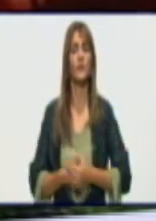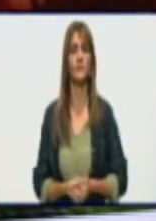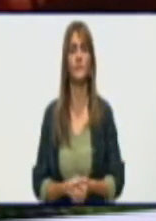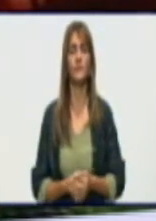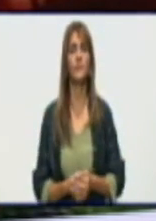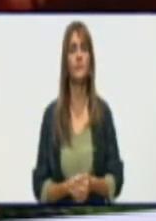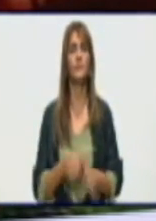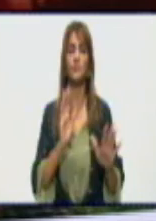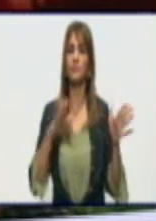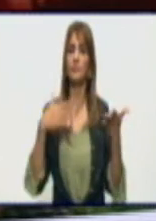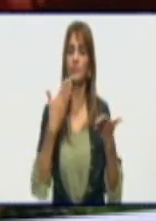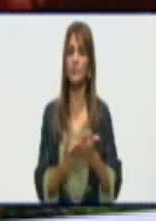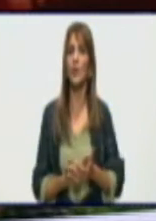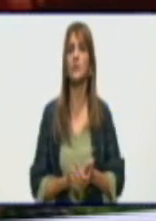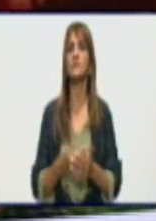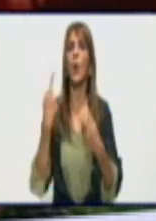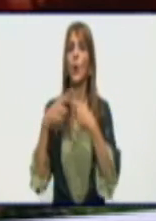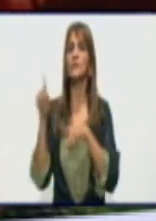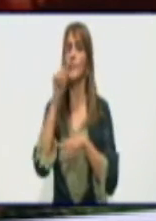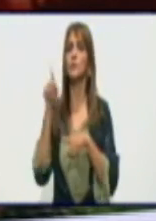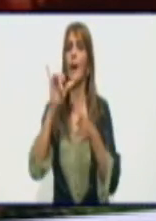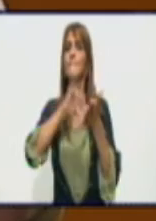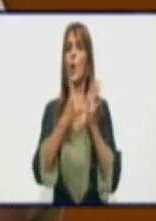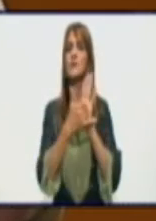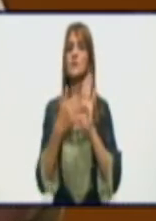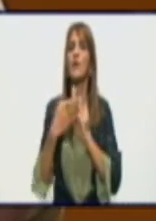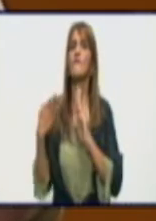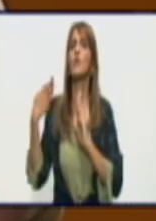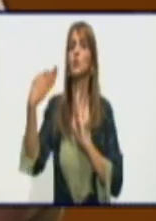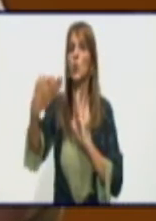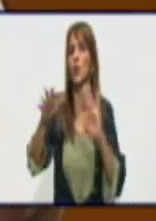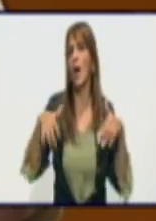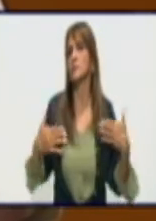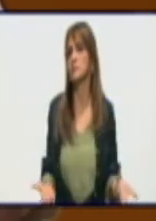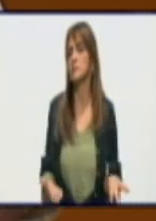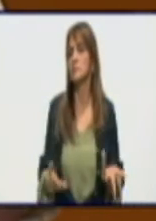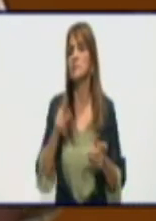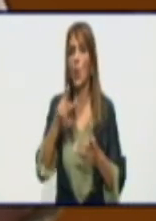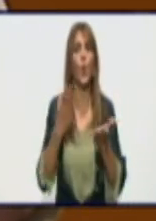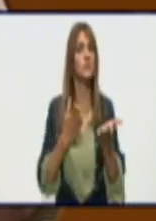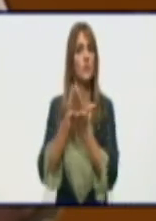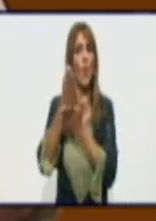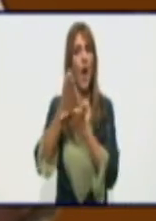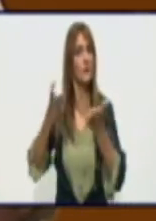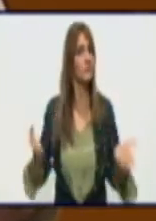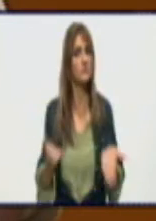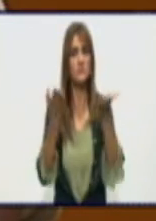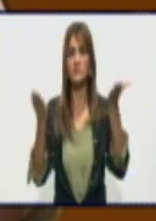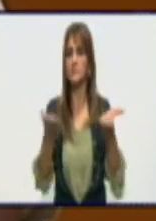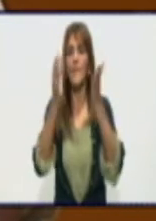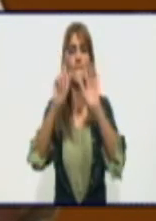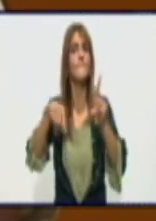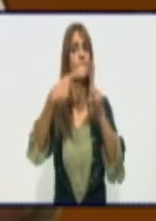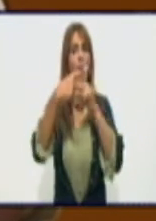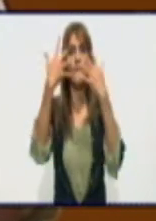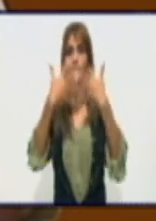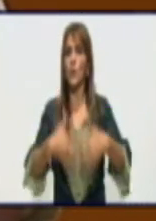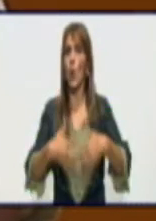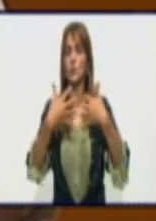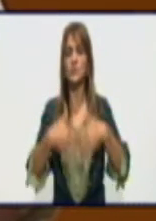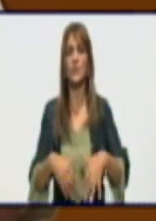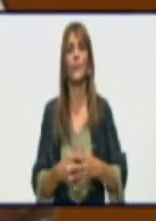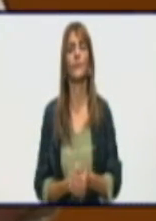industria para los próximos meses? A ver, proyecciones es seguir incrementando la producción. Fundamentalmente esta óptica que es el tema, producciones